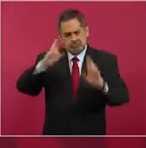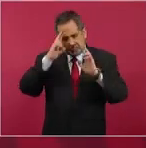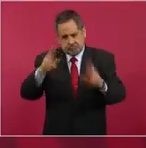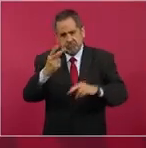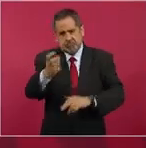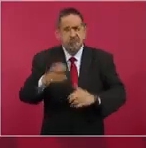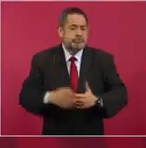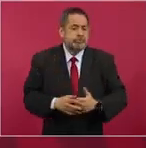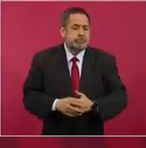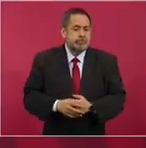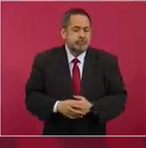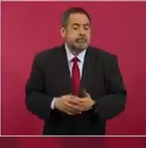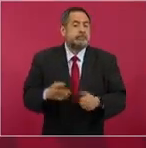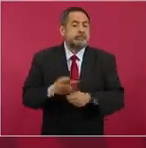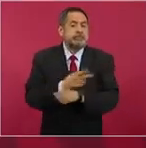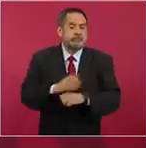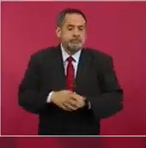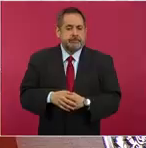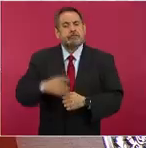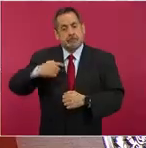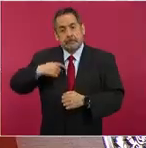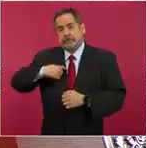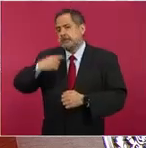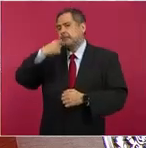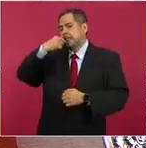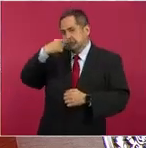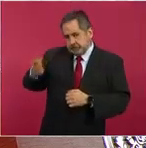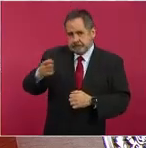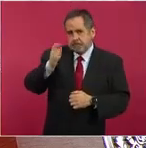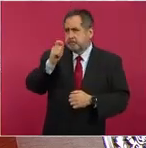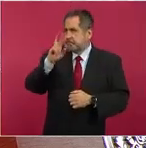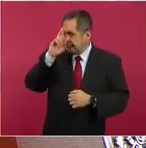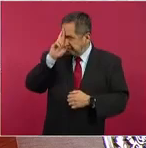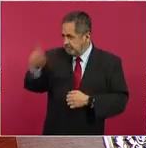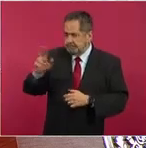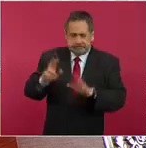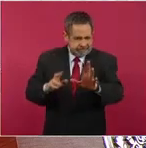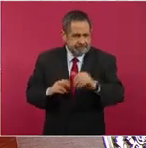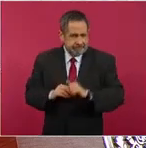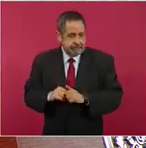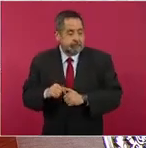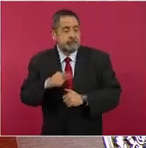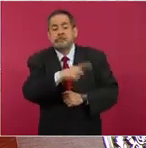Bueno, ¿qué hicieron con esta declaración?